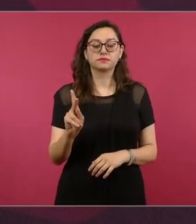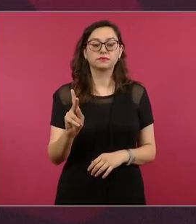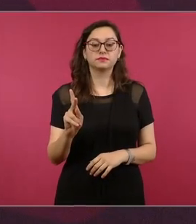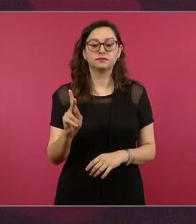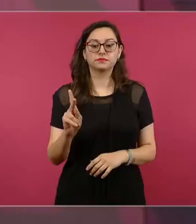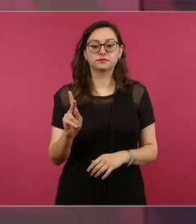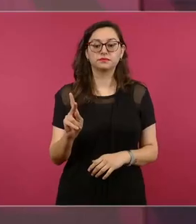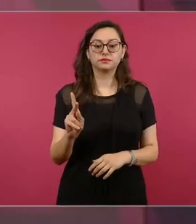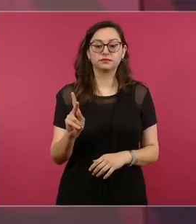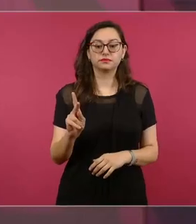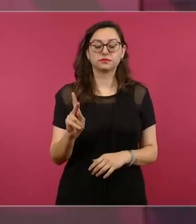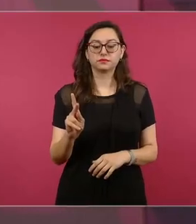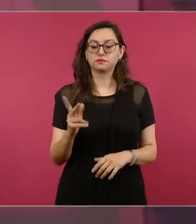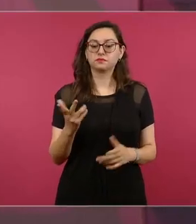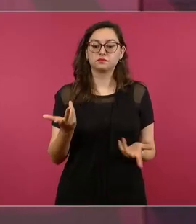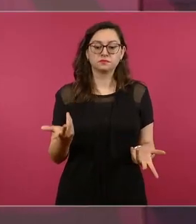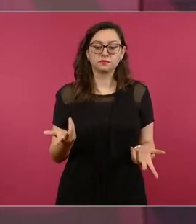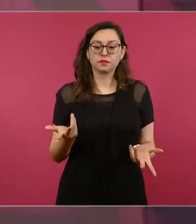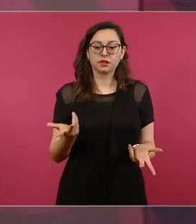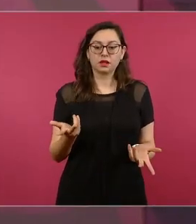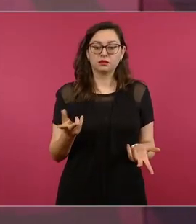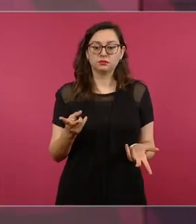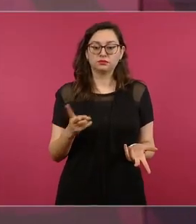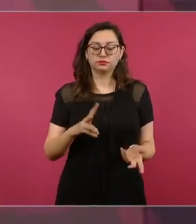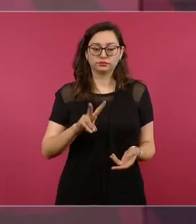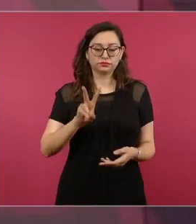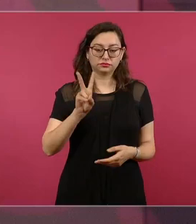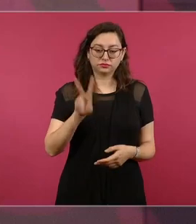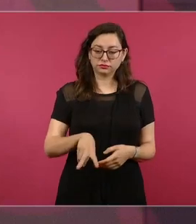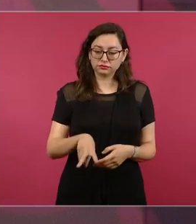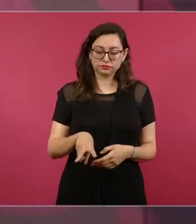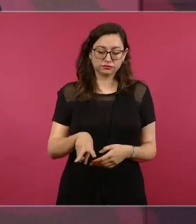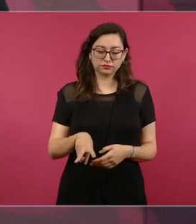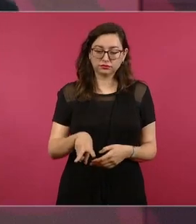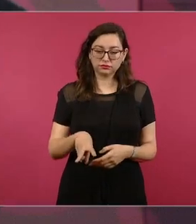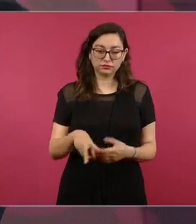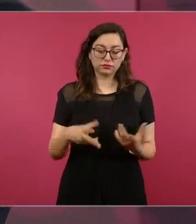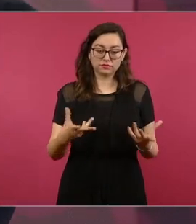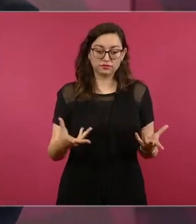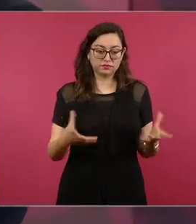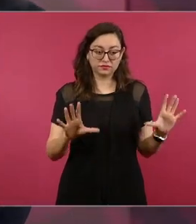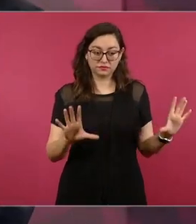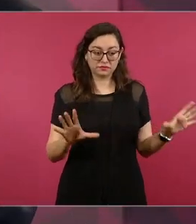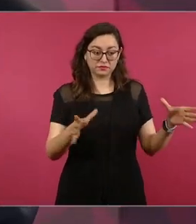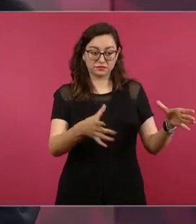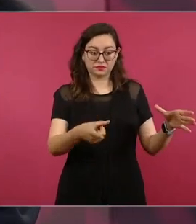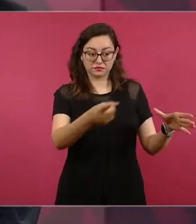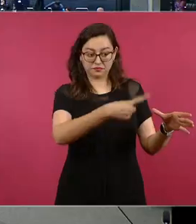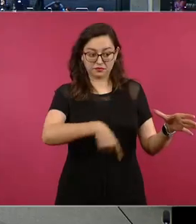de una u otra manera ellos mantenían un régimen